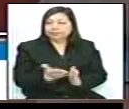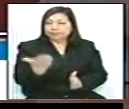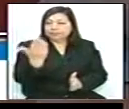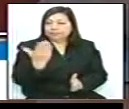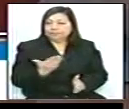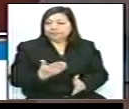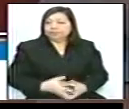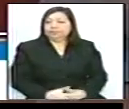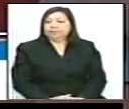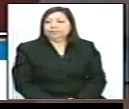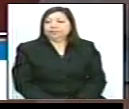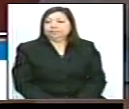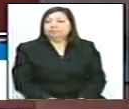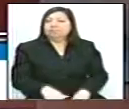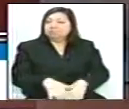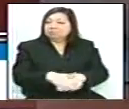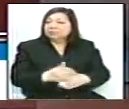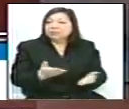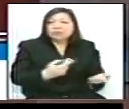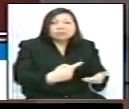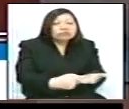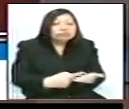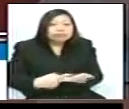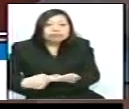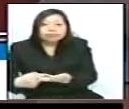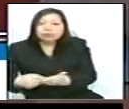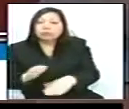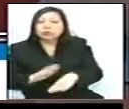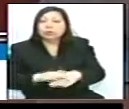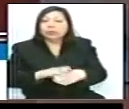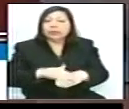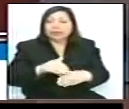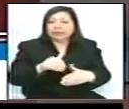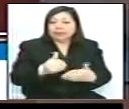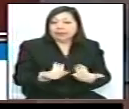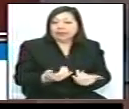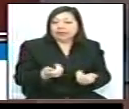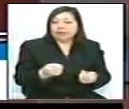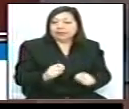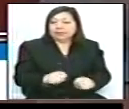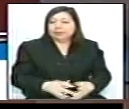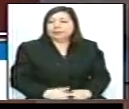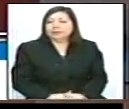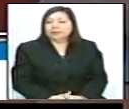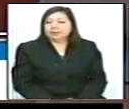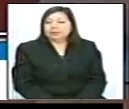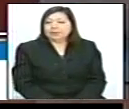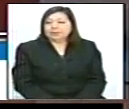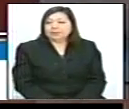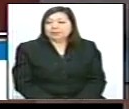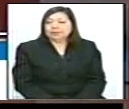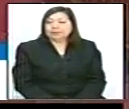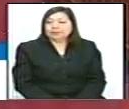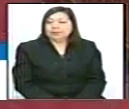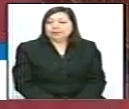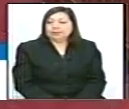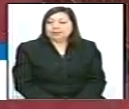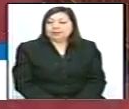doctor César Vázquez, para que conduzca el debate sobre la moción de censura.